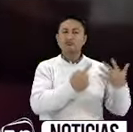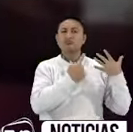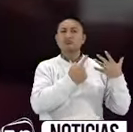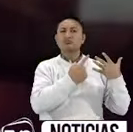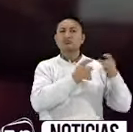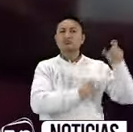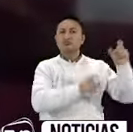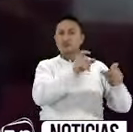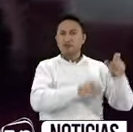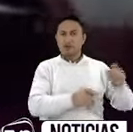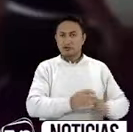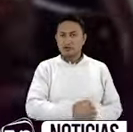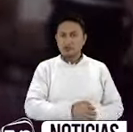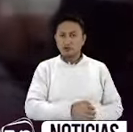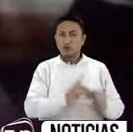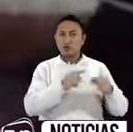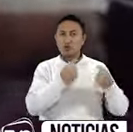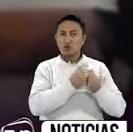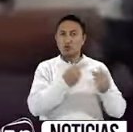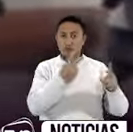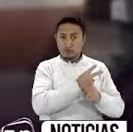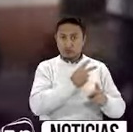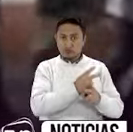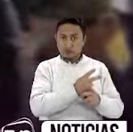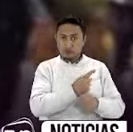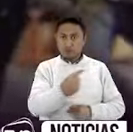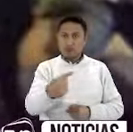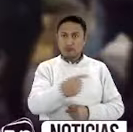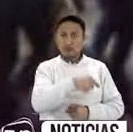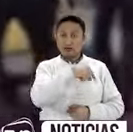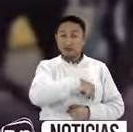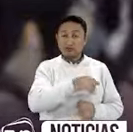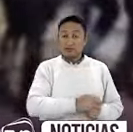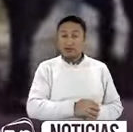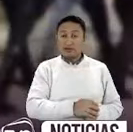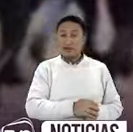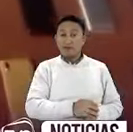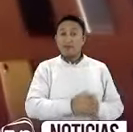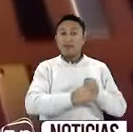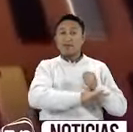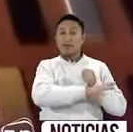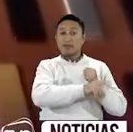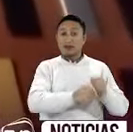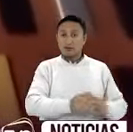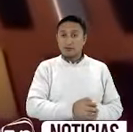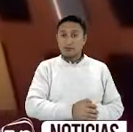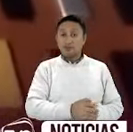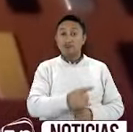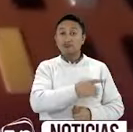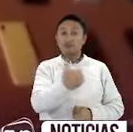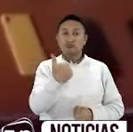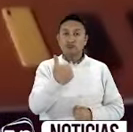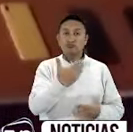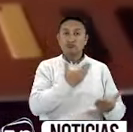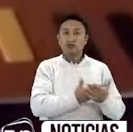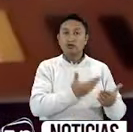sujetos. Un presunto grupo delictivo que se dedicaban al supuesto delito de robo. A ellos también los encontraron con evidencias,